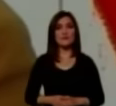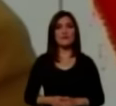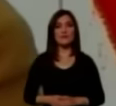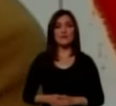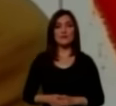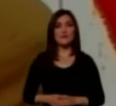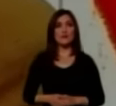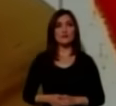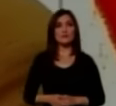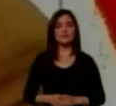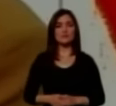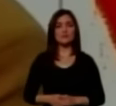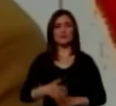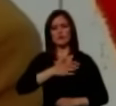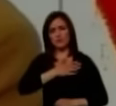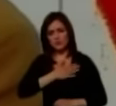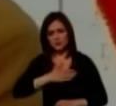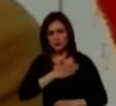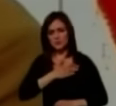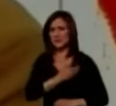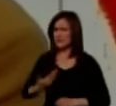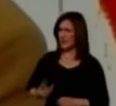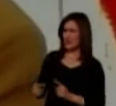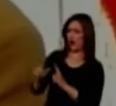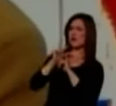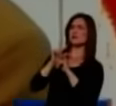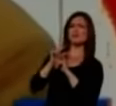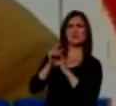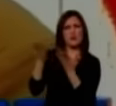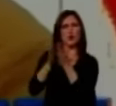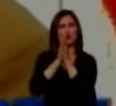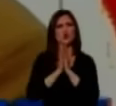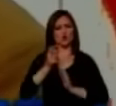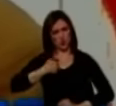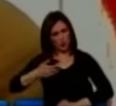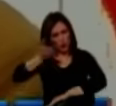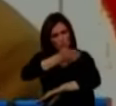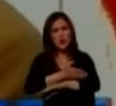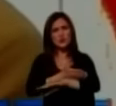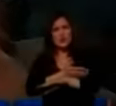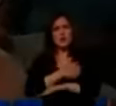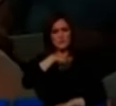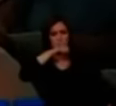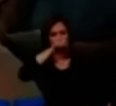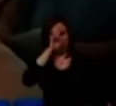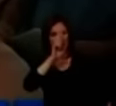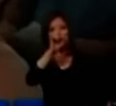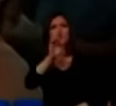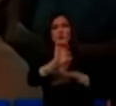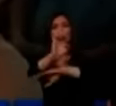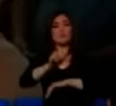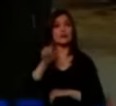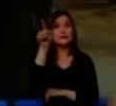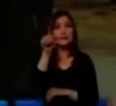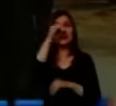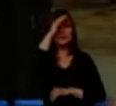Señor presidente, deje de insultarnos, que nosotros le dimos la dignidad a nuestra patria. Son los militares en servicio